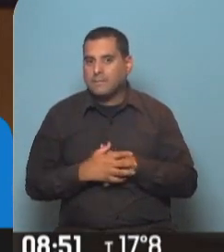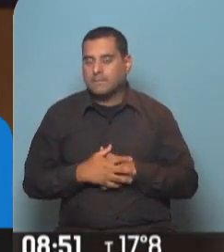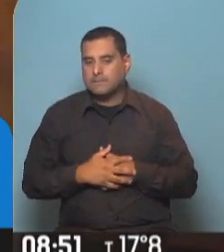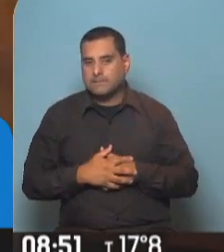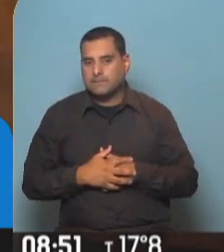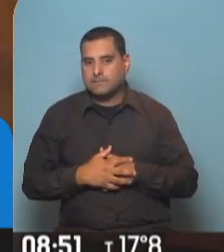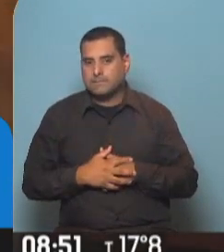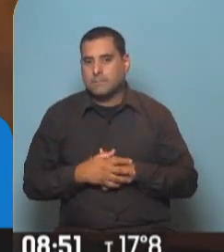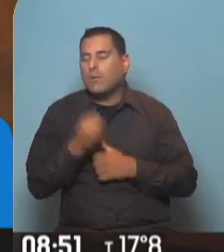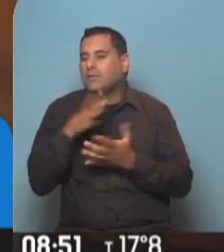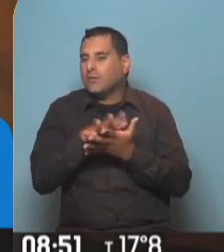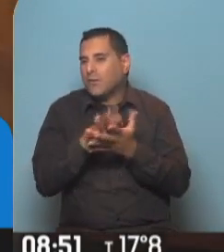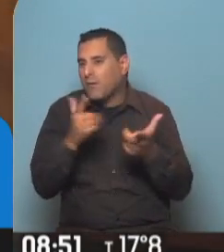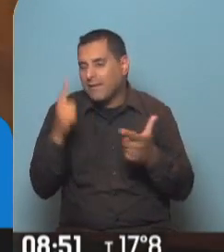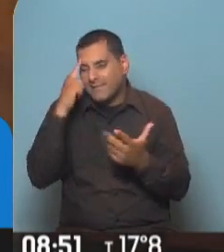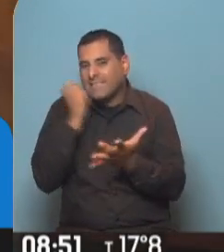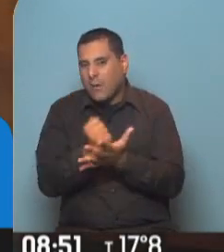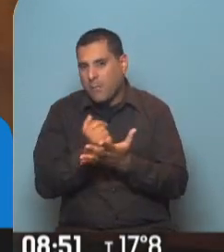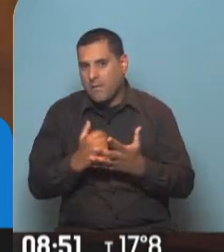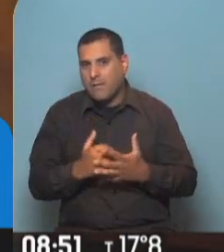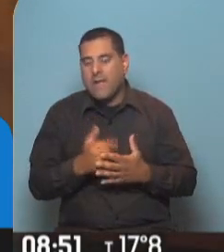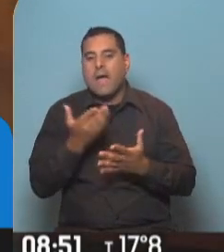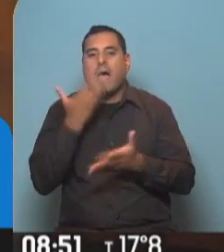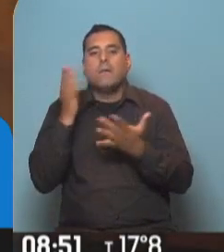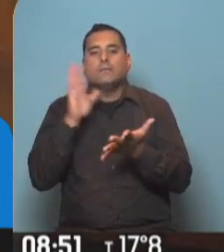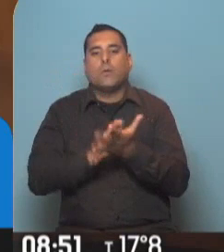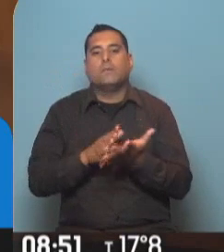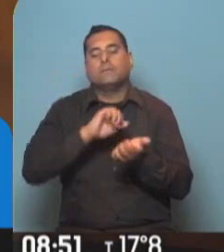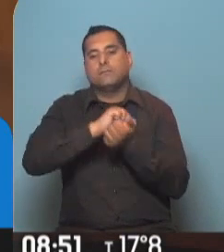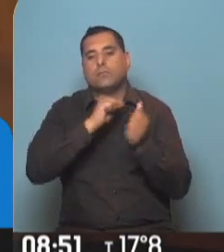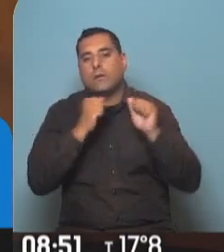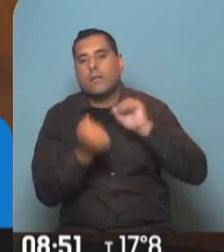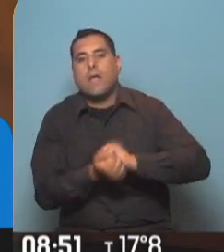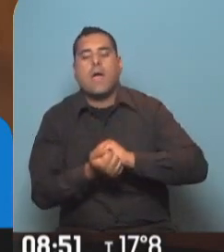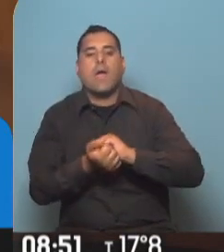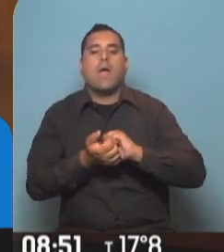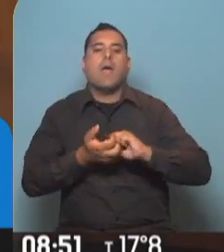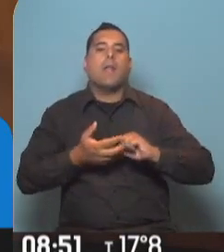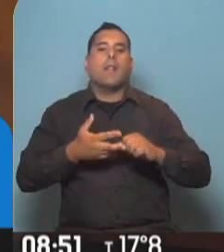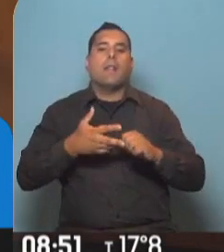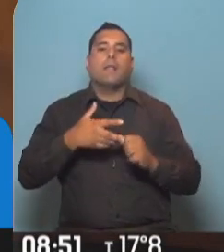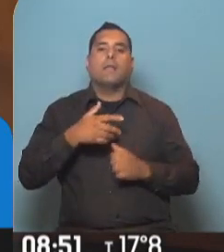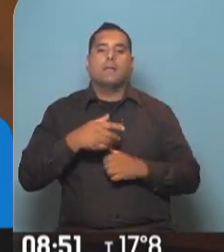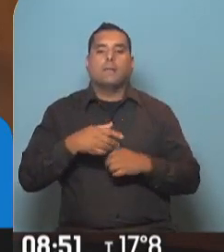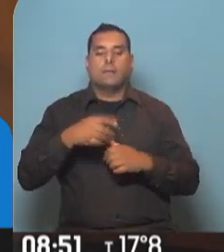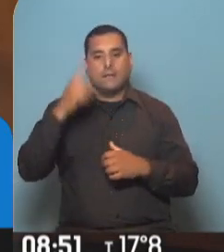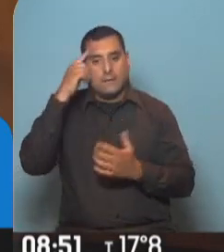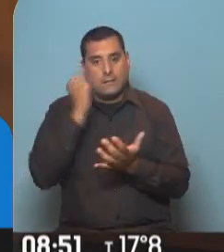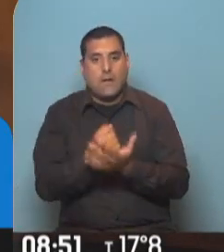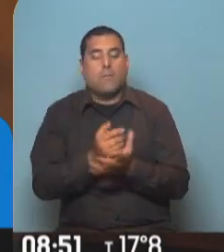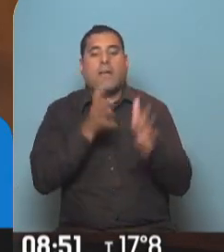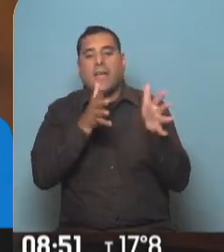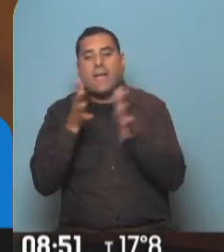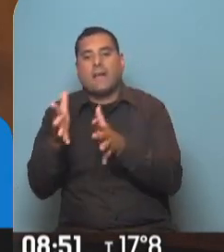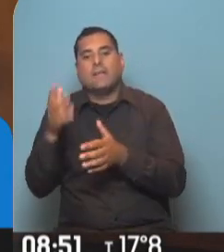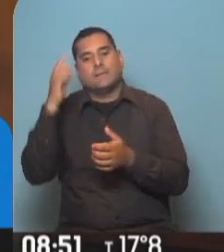y sanar en definitiva habla de sexualidad del libro acontecimientos vividos y respuestas traumas y sexualidad trauma y guerra